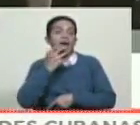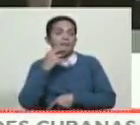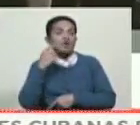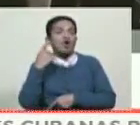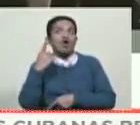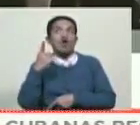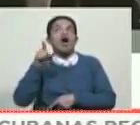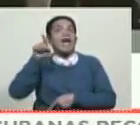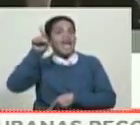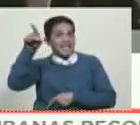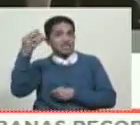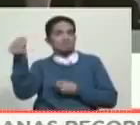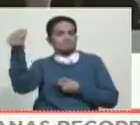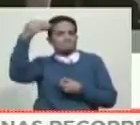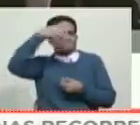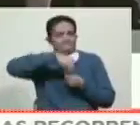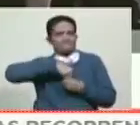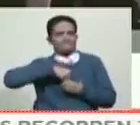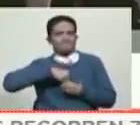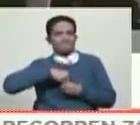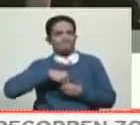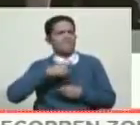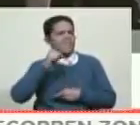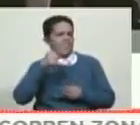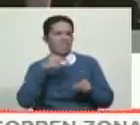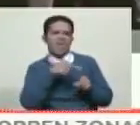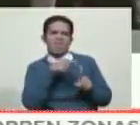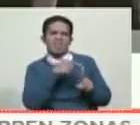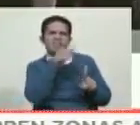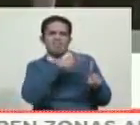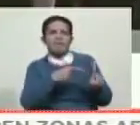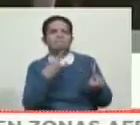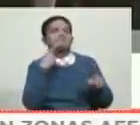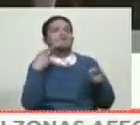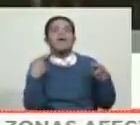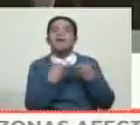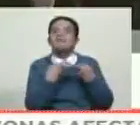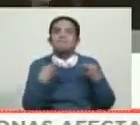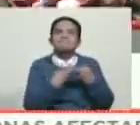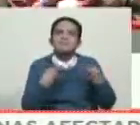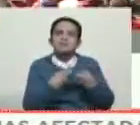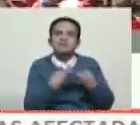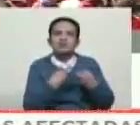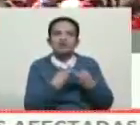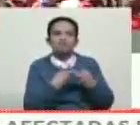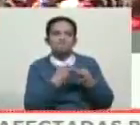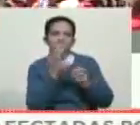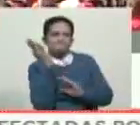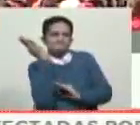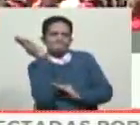de esa naturaleza, debe ser tratado como un enemigo y aplicarle